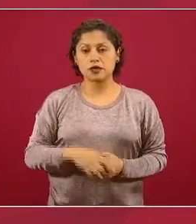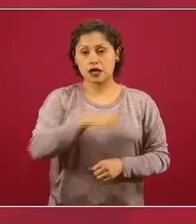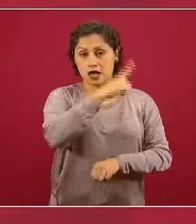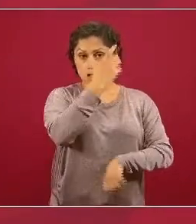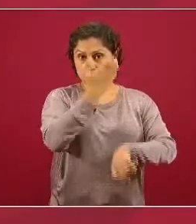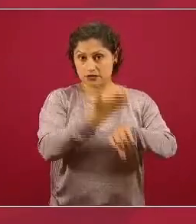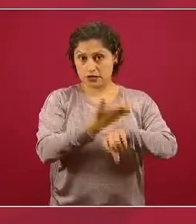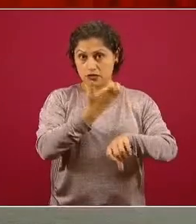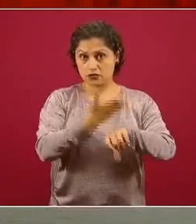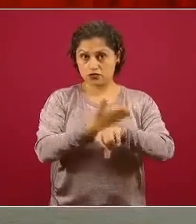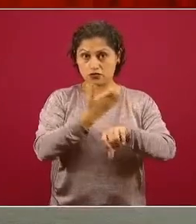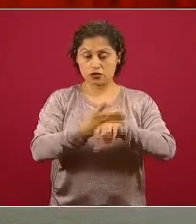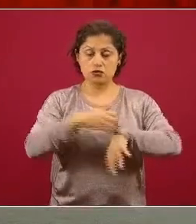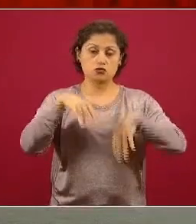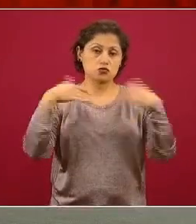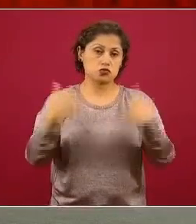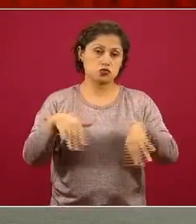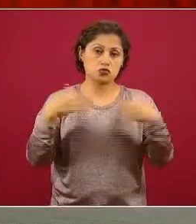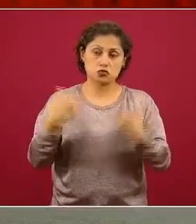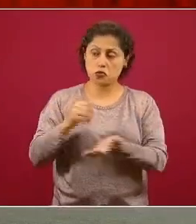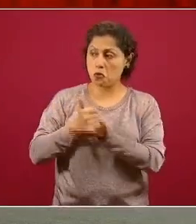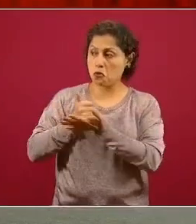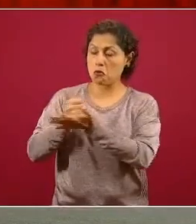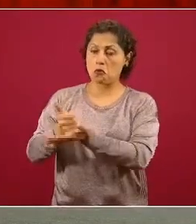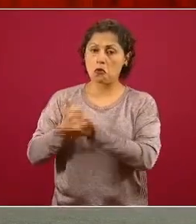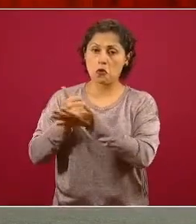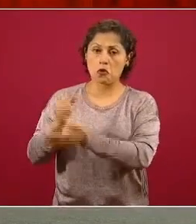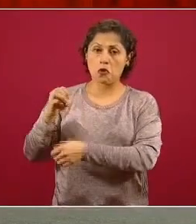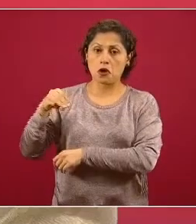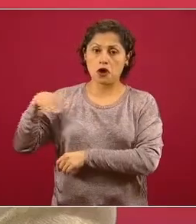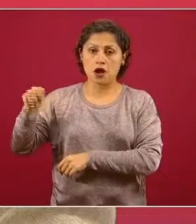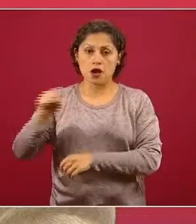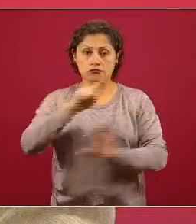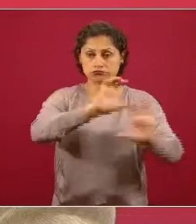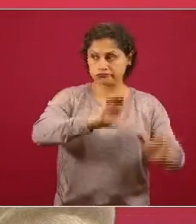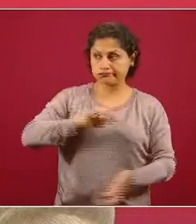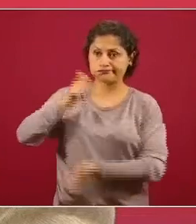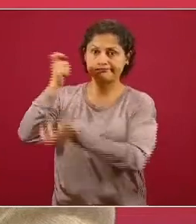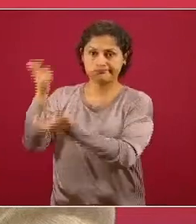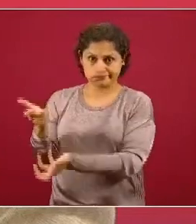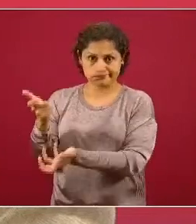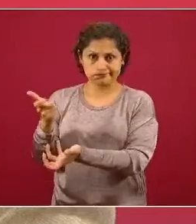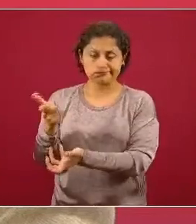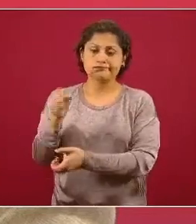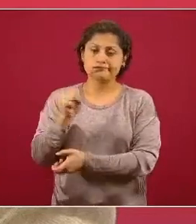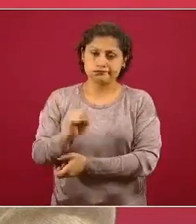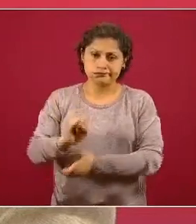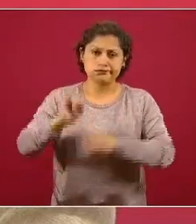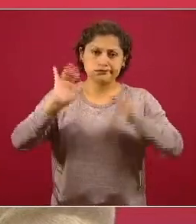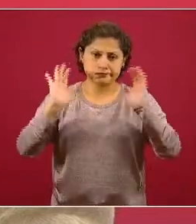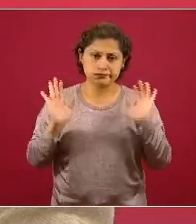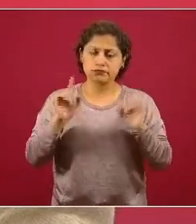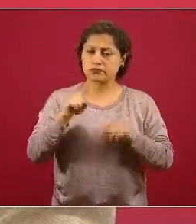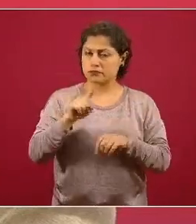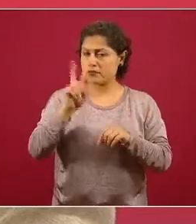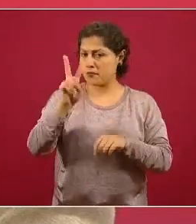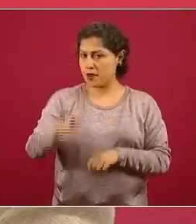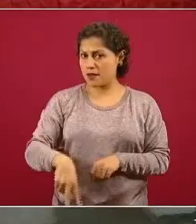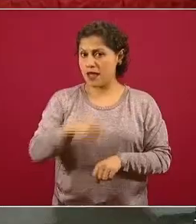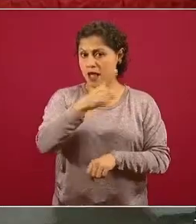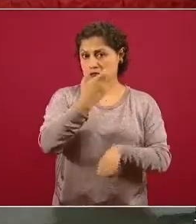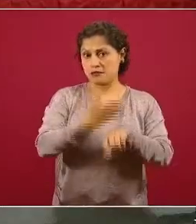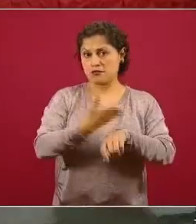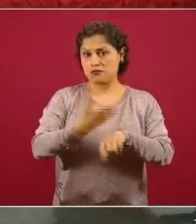Unidos a la Organización Mundial de la Salud, no solo en términos financieros, es uno de sus principales contribuyentes, dada la economía de